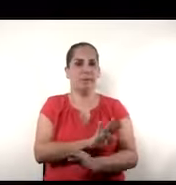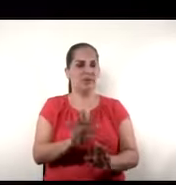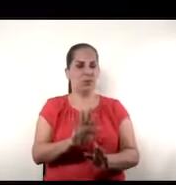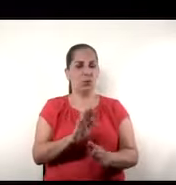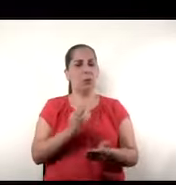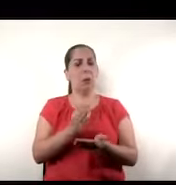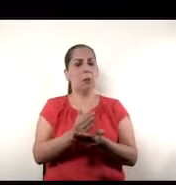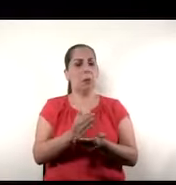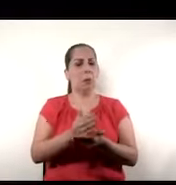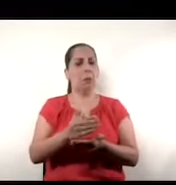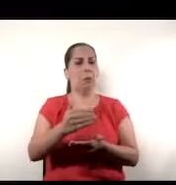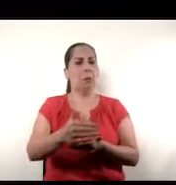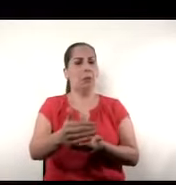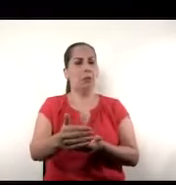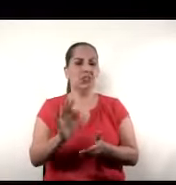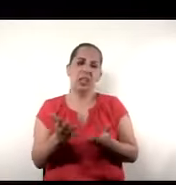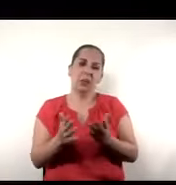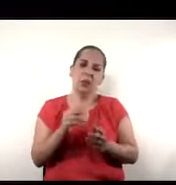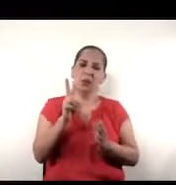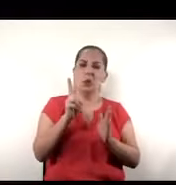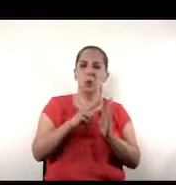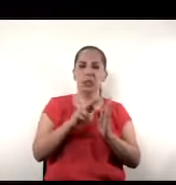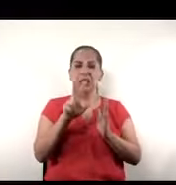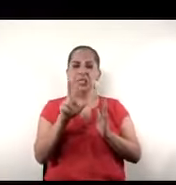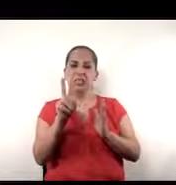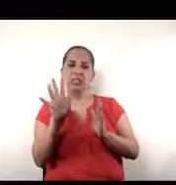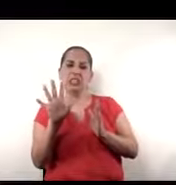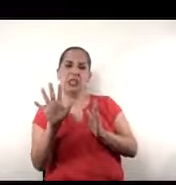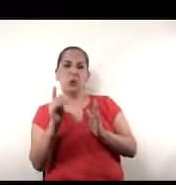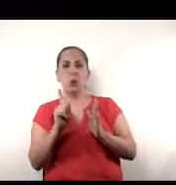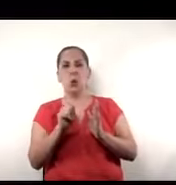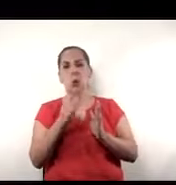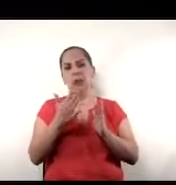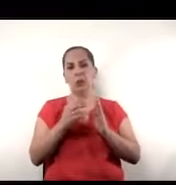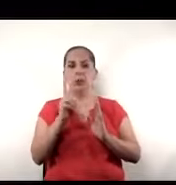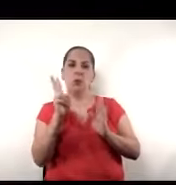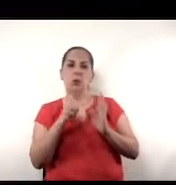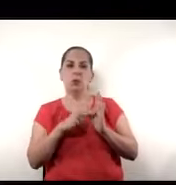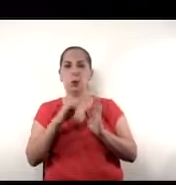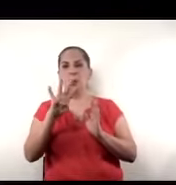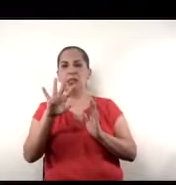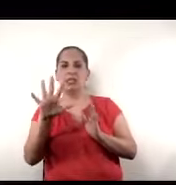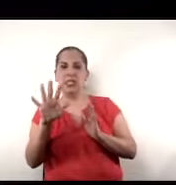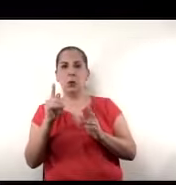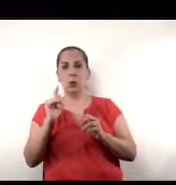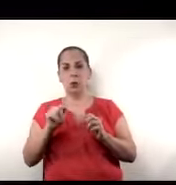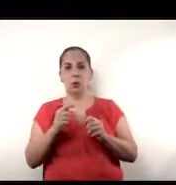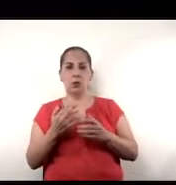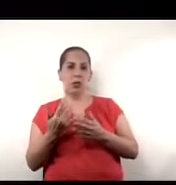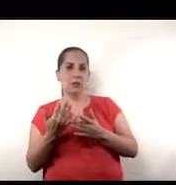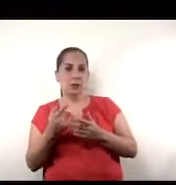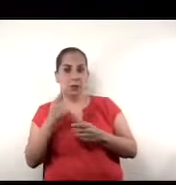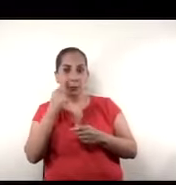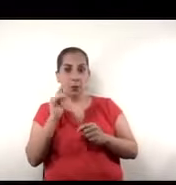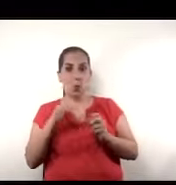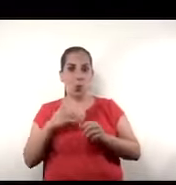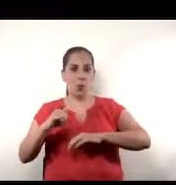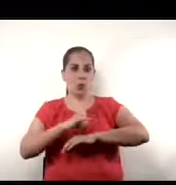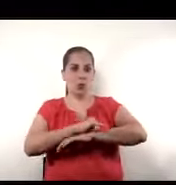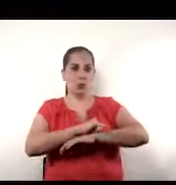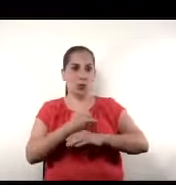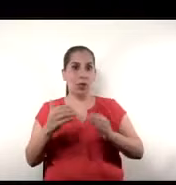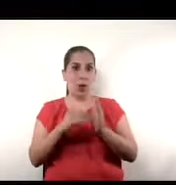vez no es para el 2035, tal vez es para el 2045. Tenemos que esperar a ver cómo se recupera la industria aérea.